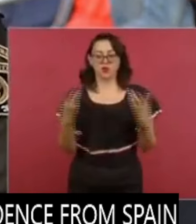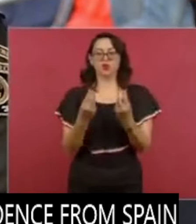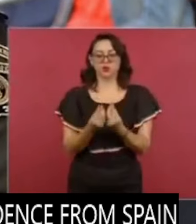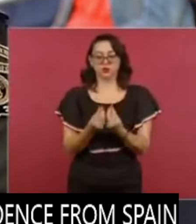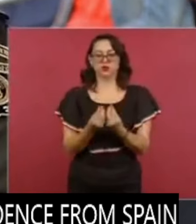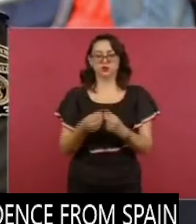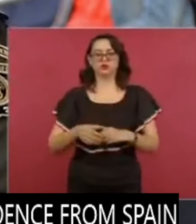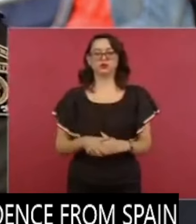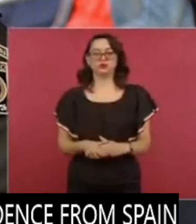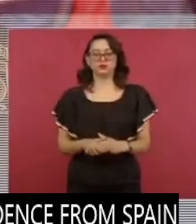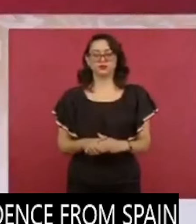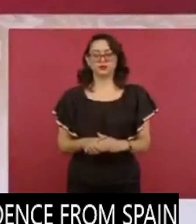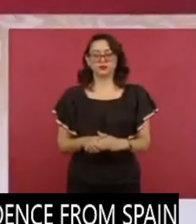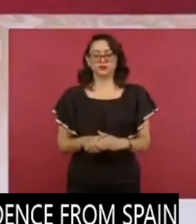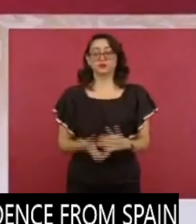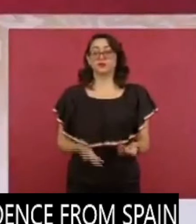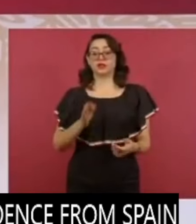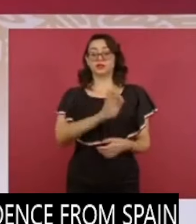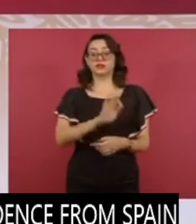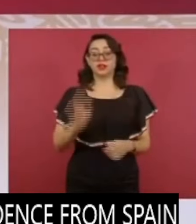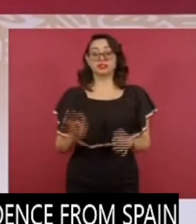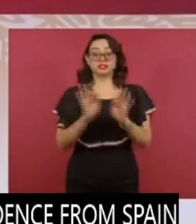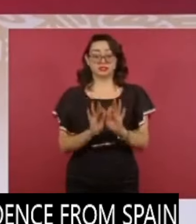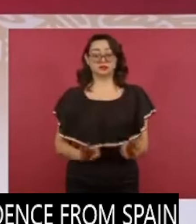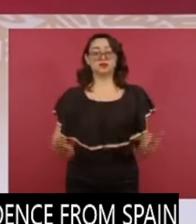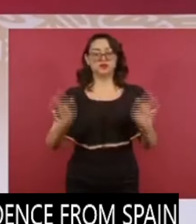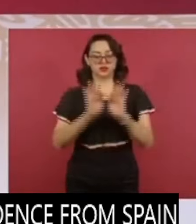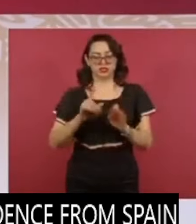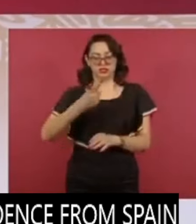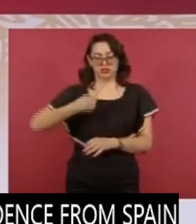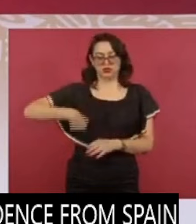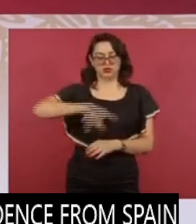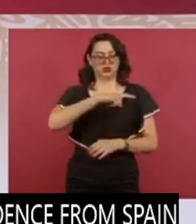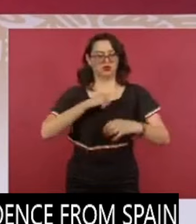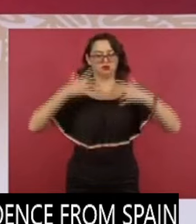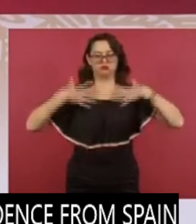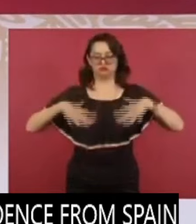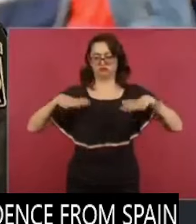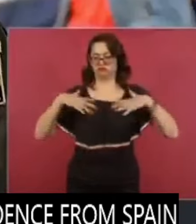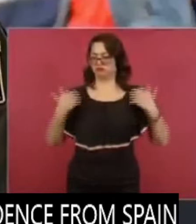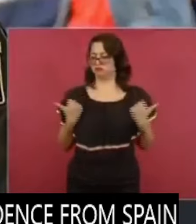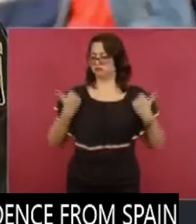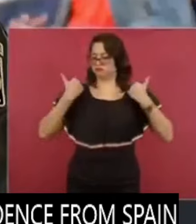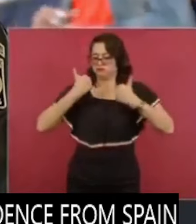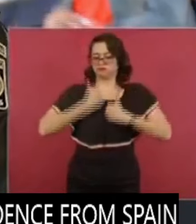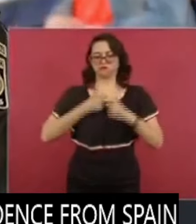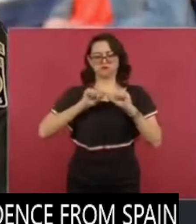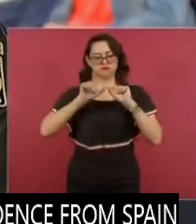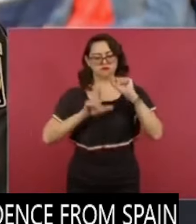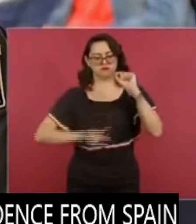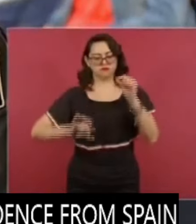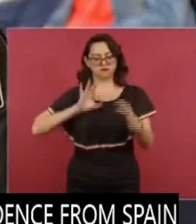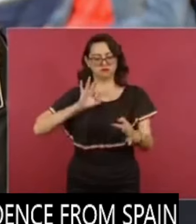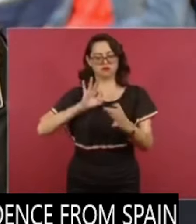En el marco de esta significativa fecha, los que portamos con orgullo el uniforme de la patria, le agradecemos